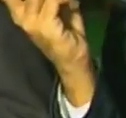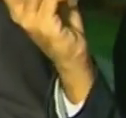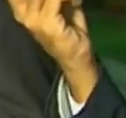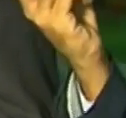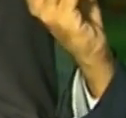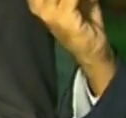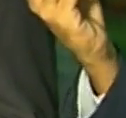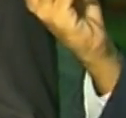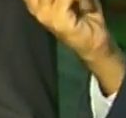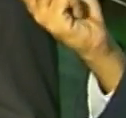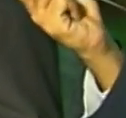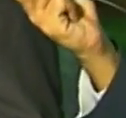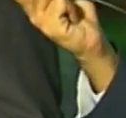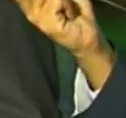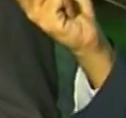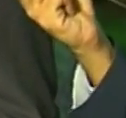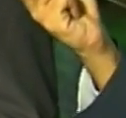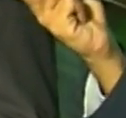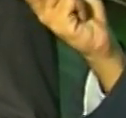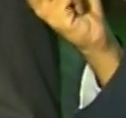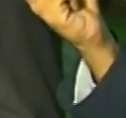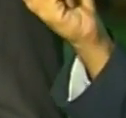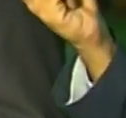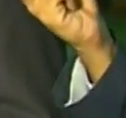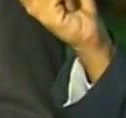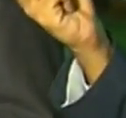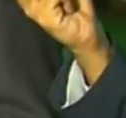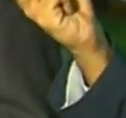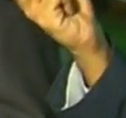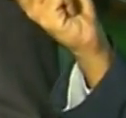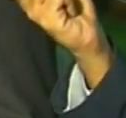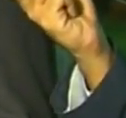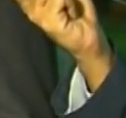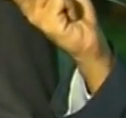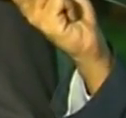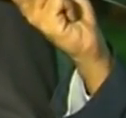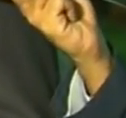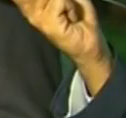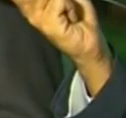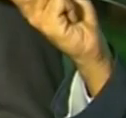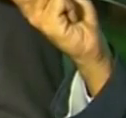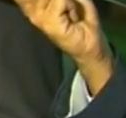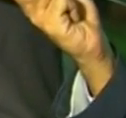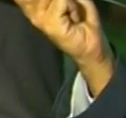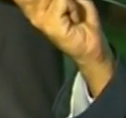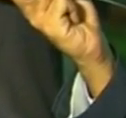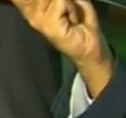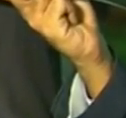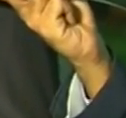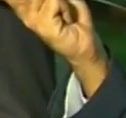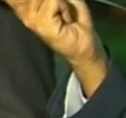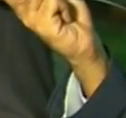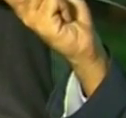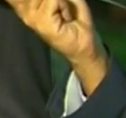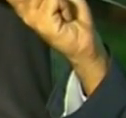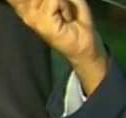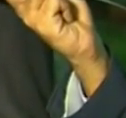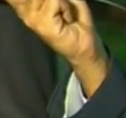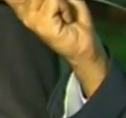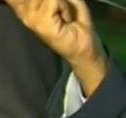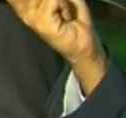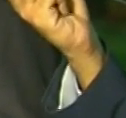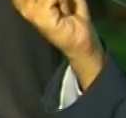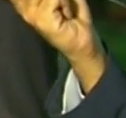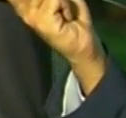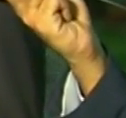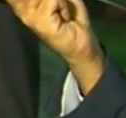que la establece o que la tiene en sus manos el órgano encargado de la defensa de los derechos, de la protección de los derechos